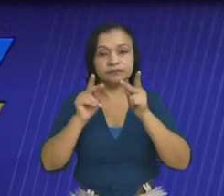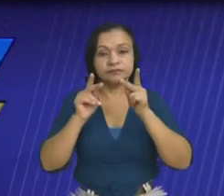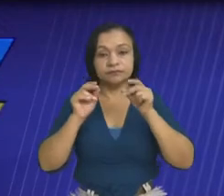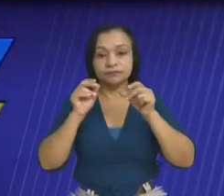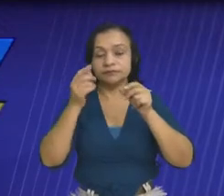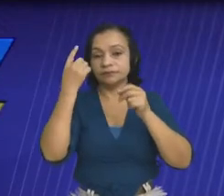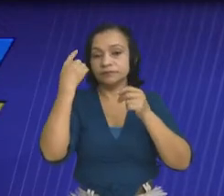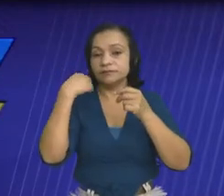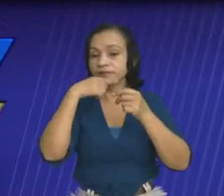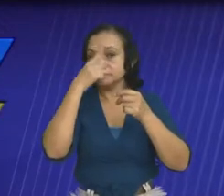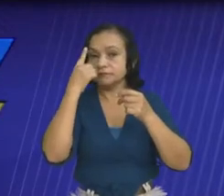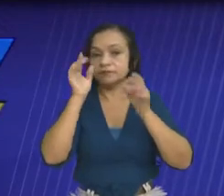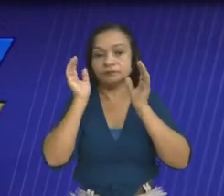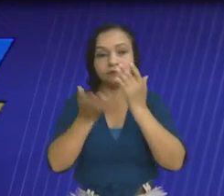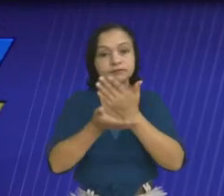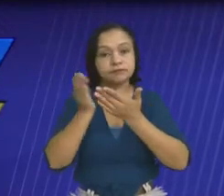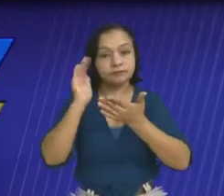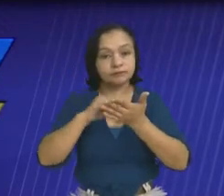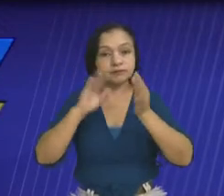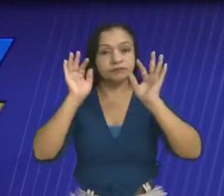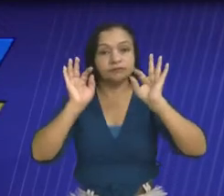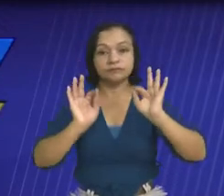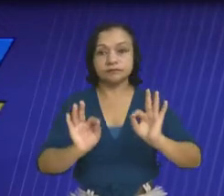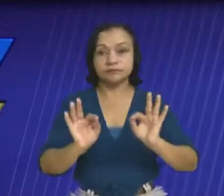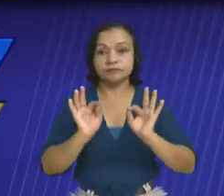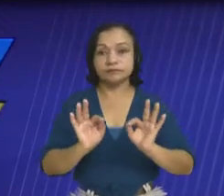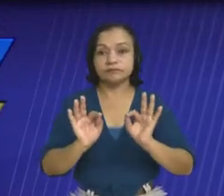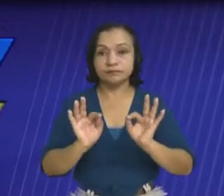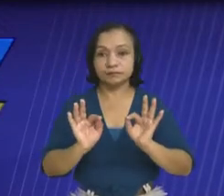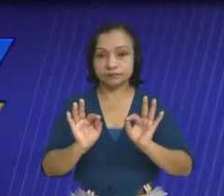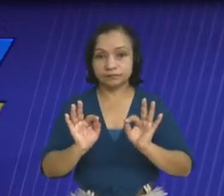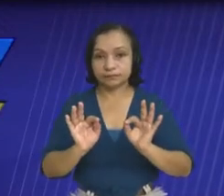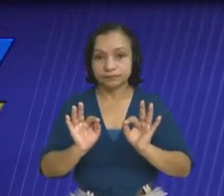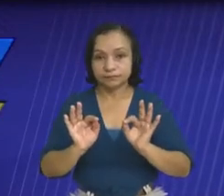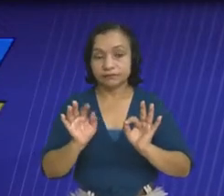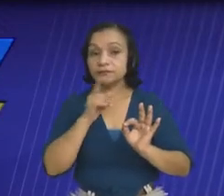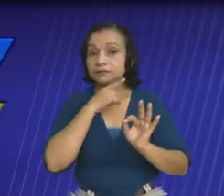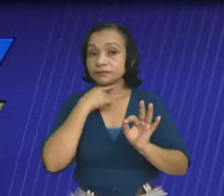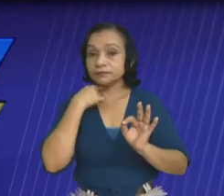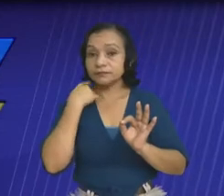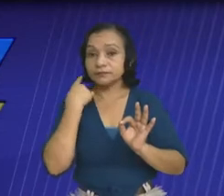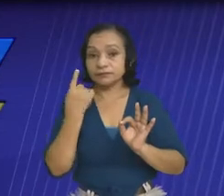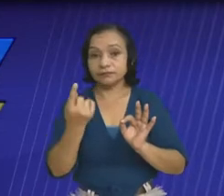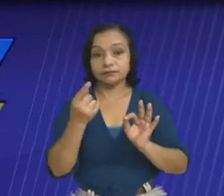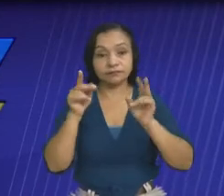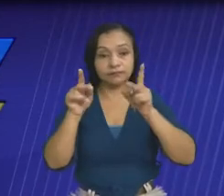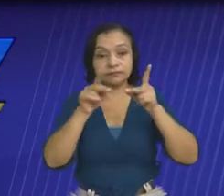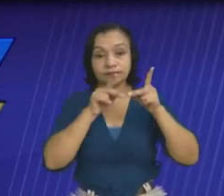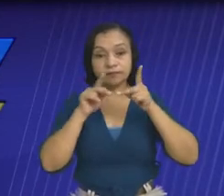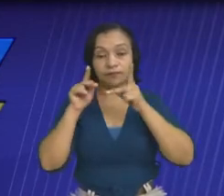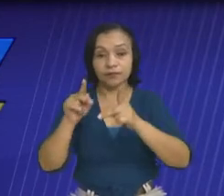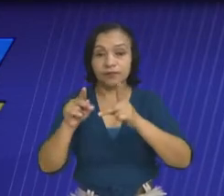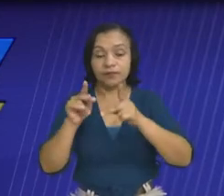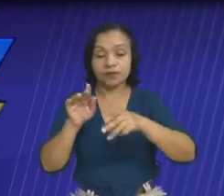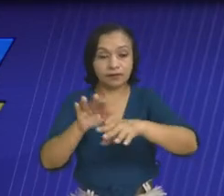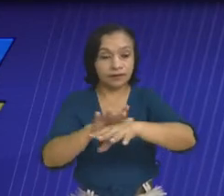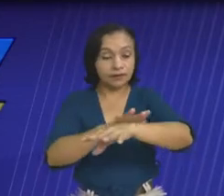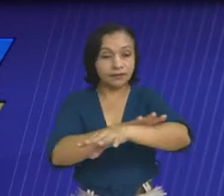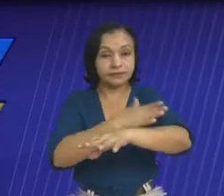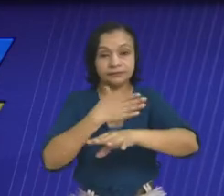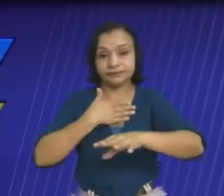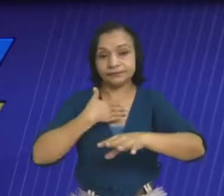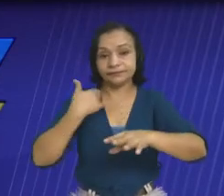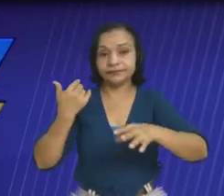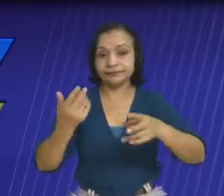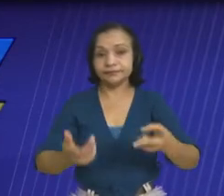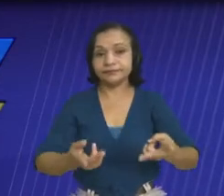la cara recupere su situación real, ¿no? Y que realmente las personas realmente se sientan en una mejor